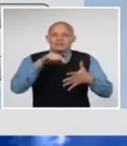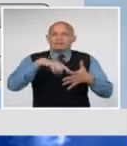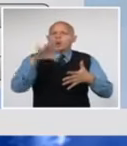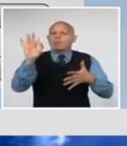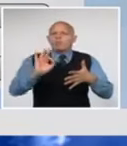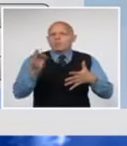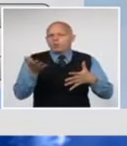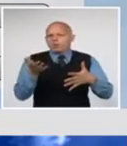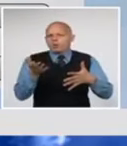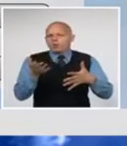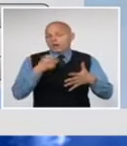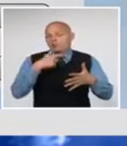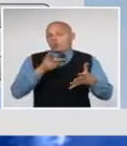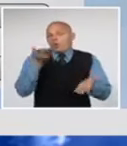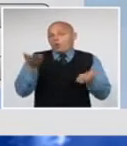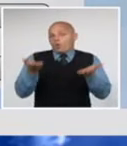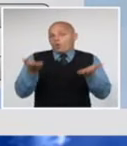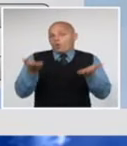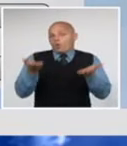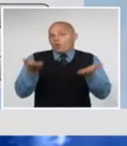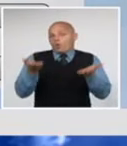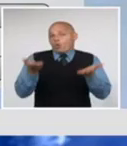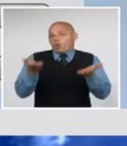superior a la del mundo,